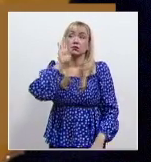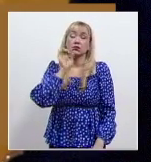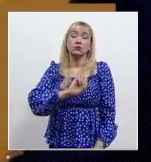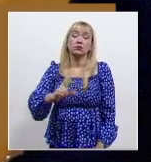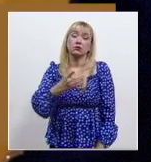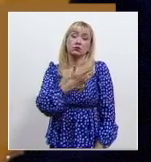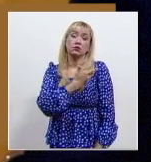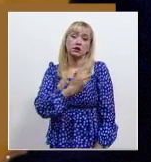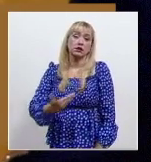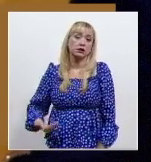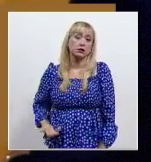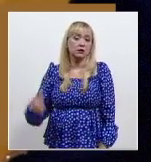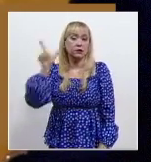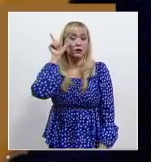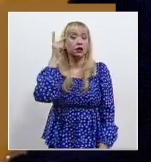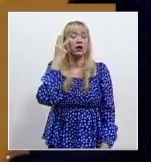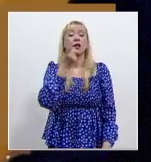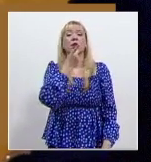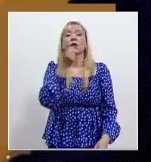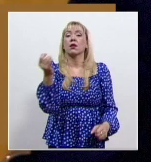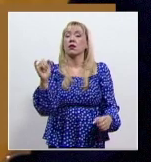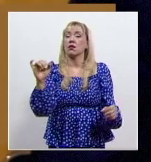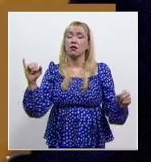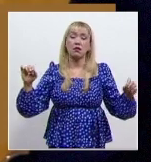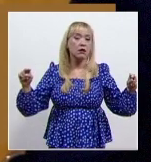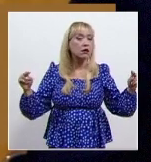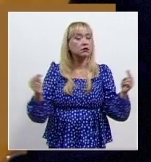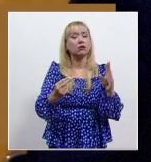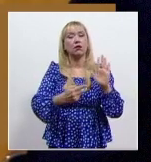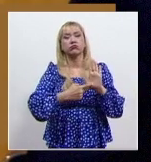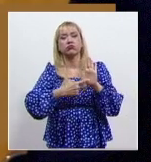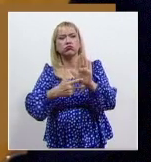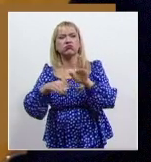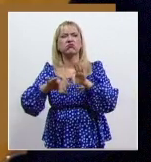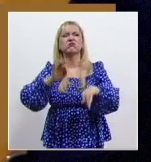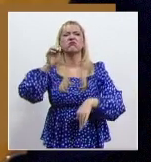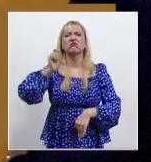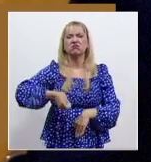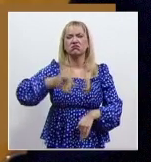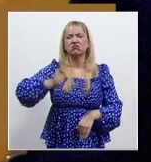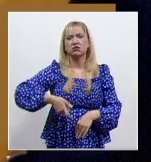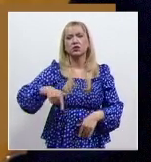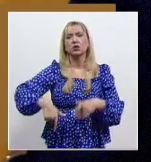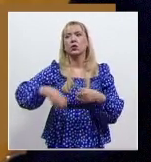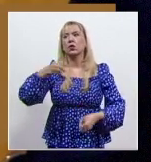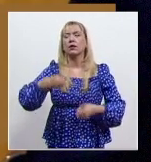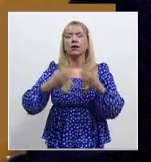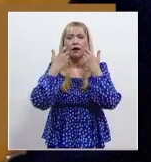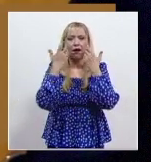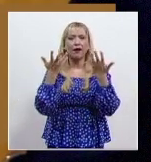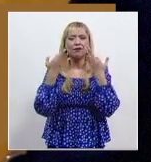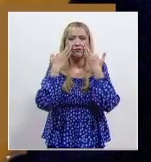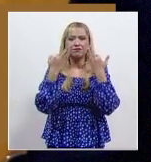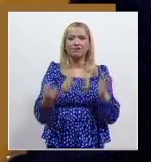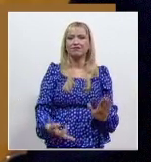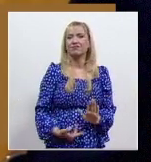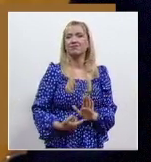la transparencia proactiva, y lo que busca la Corte es